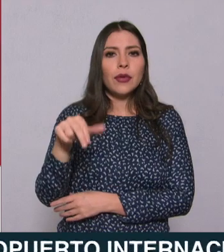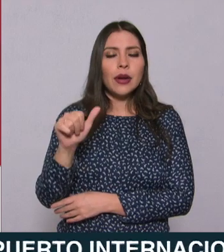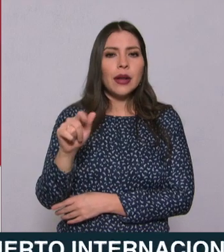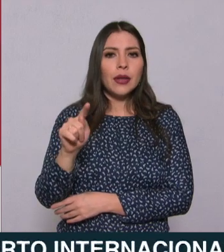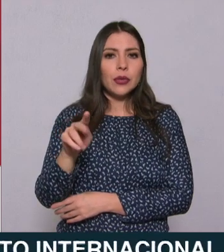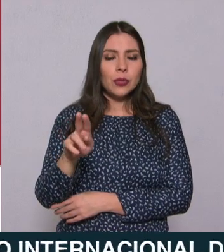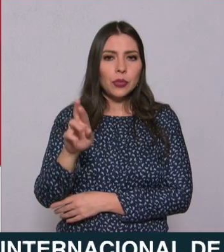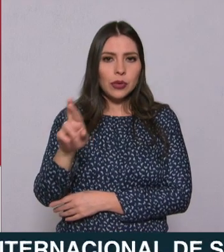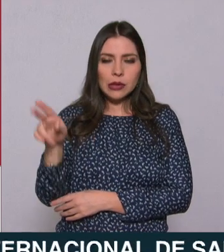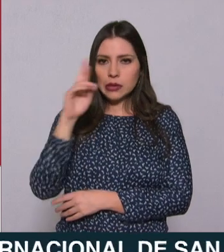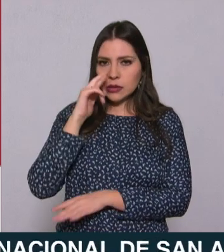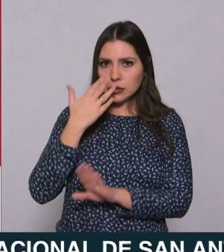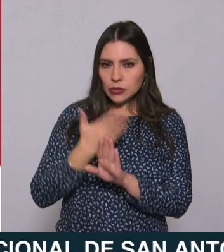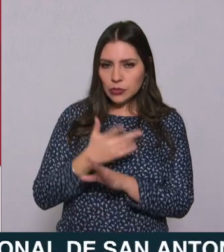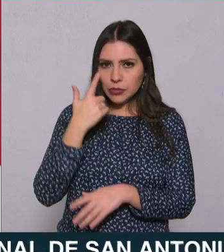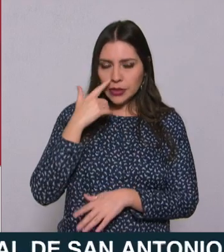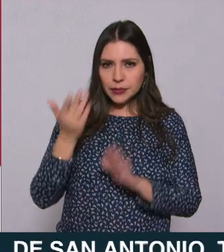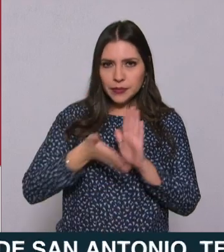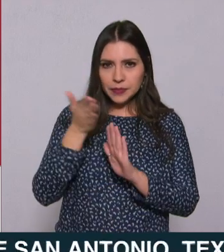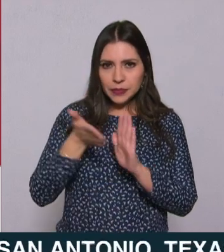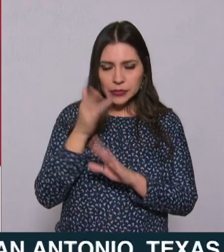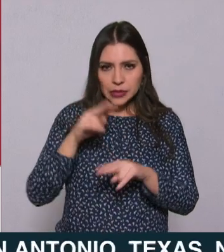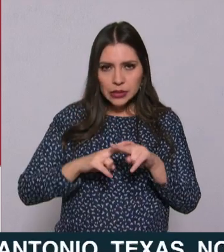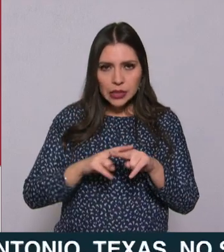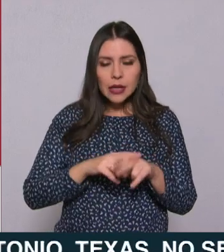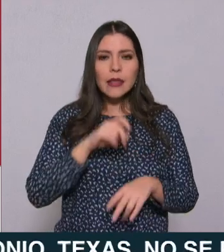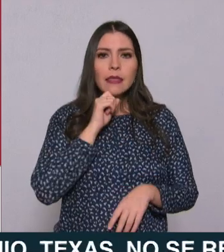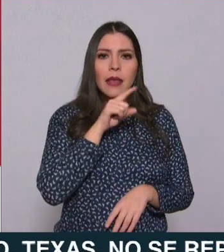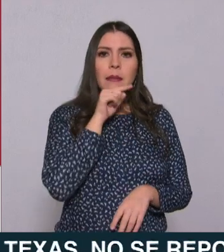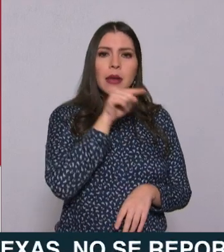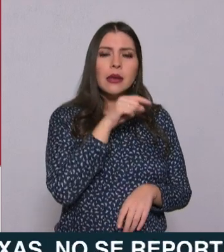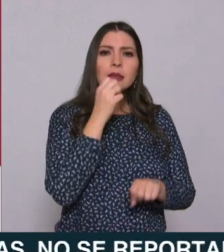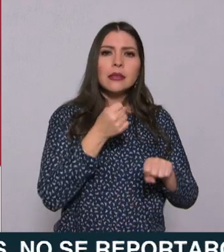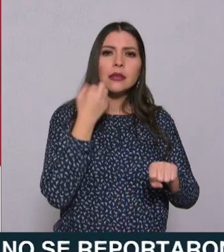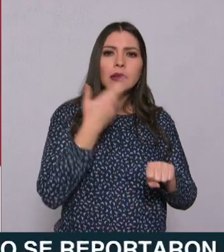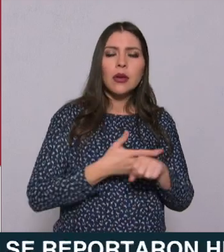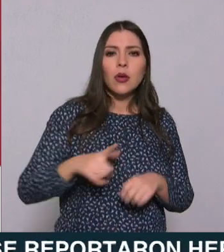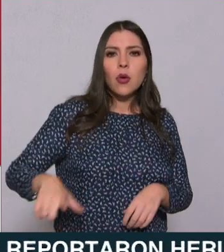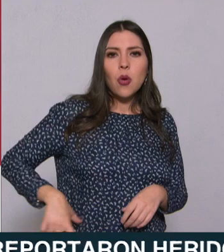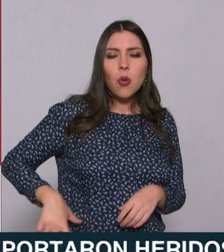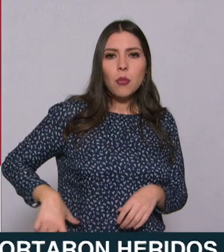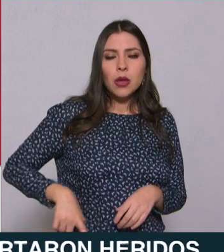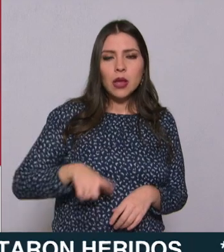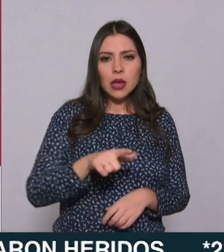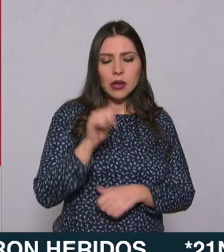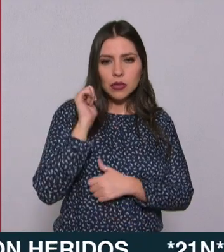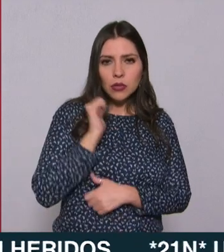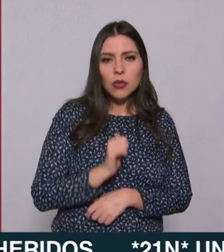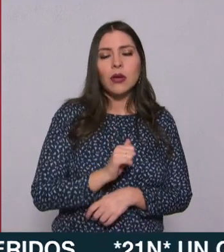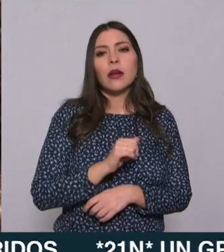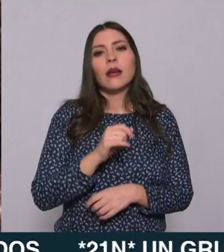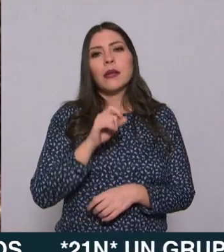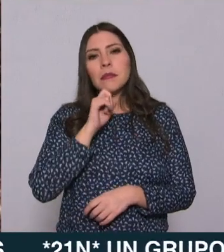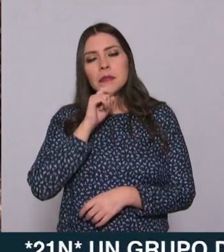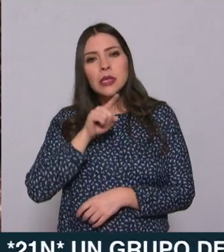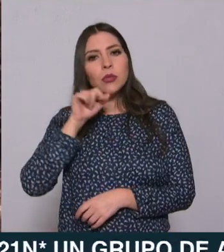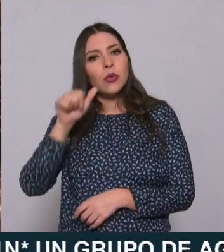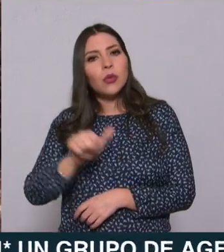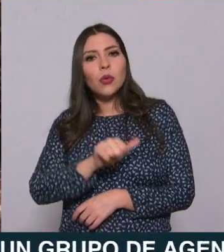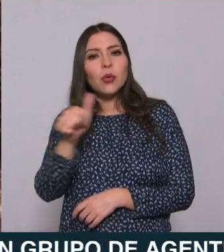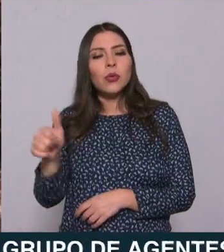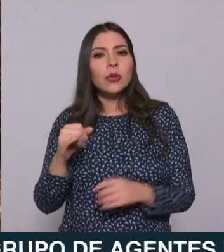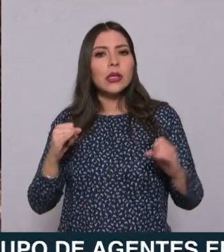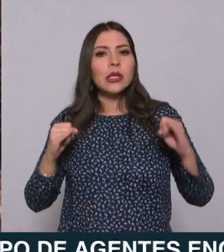con la Secretaría de Gobernación, que en este caso fungirá como órgano garante, y el Instituto Nacional de los Pueblos Indígenas.